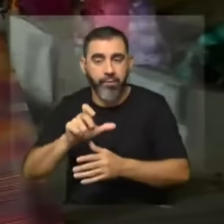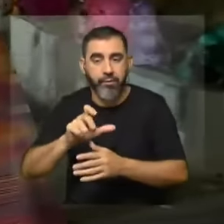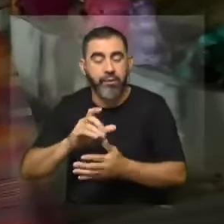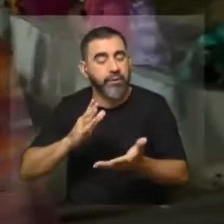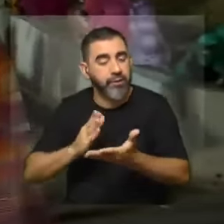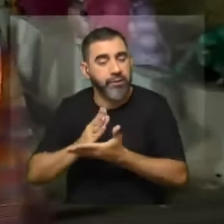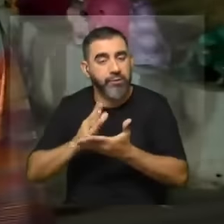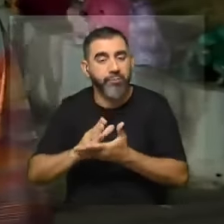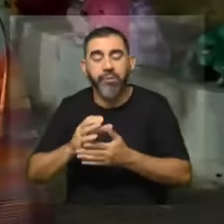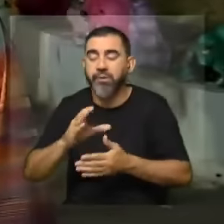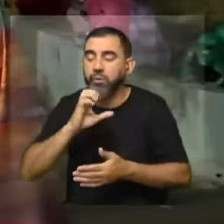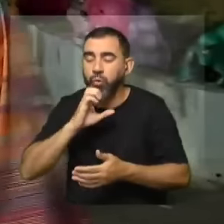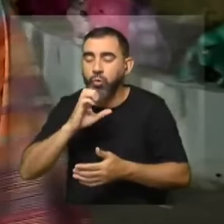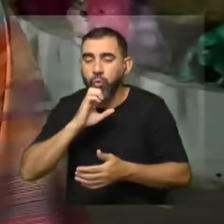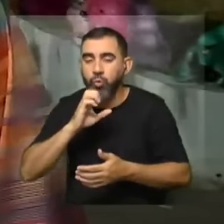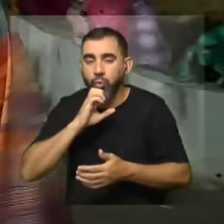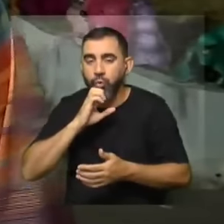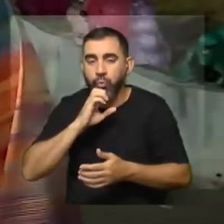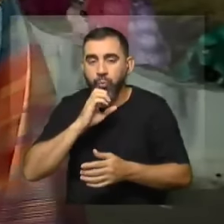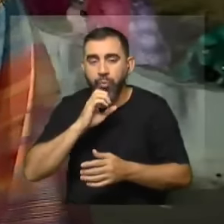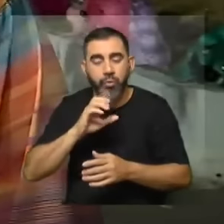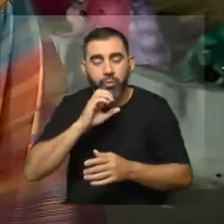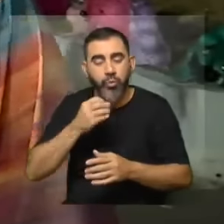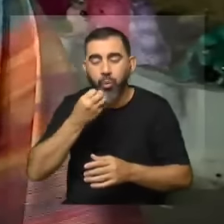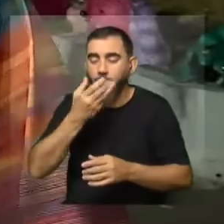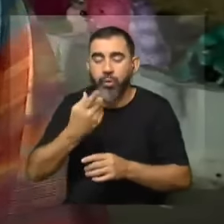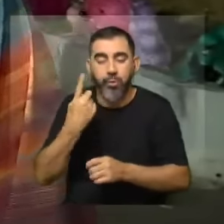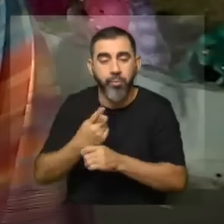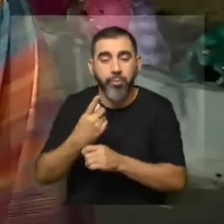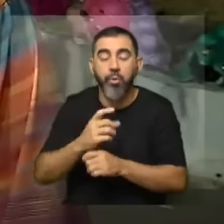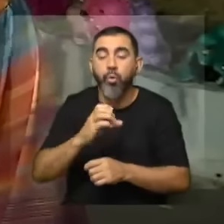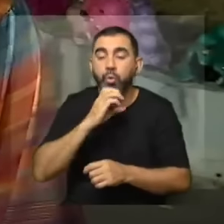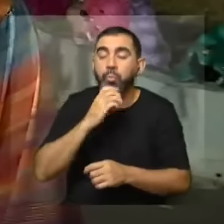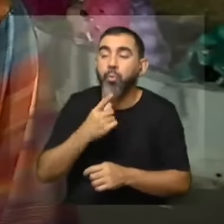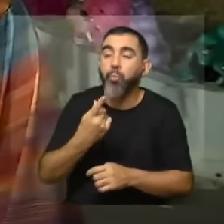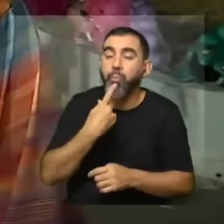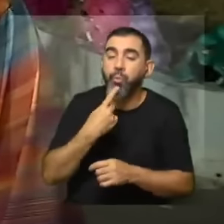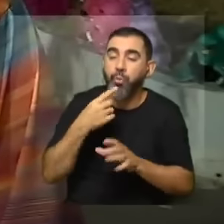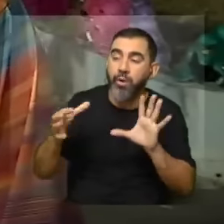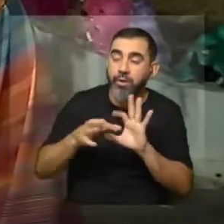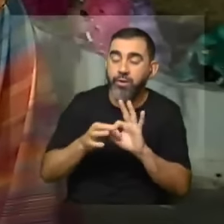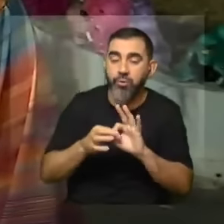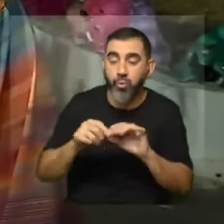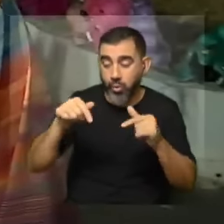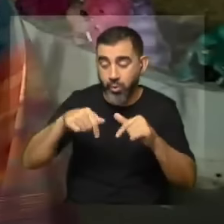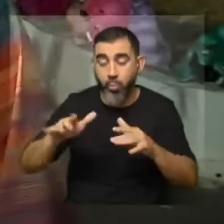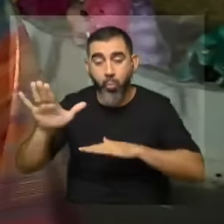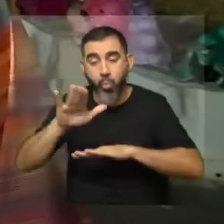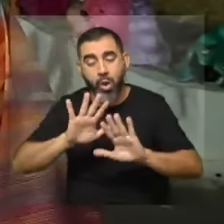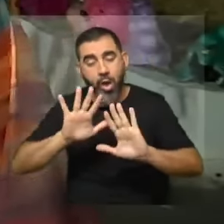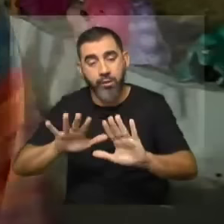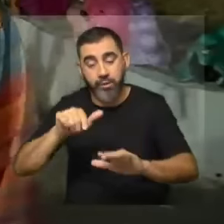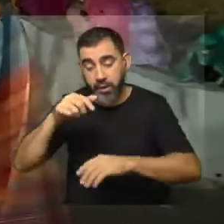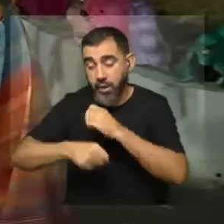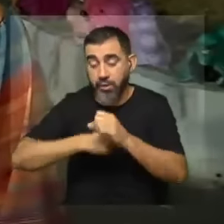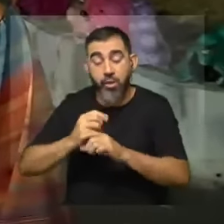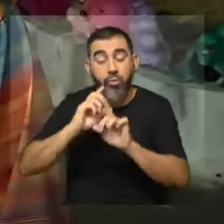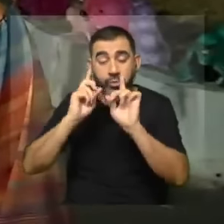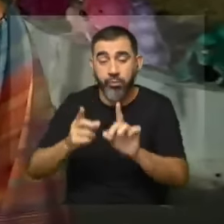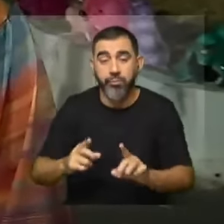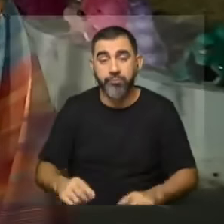hacer humor no subestimar el humor en ese sentido el humor político en queso maero siempre se dio y este año no es la excepción